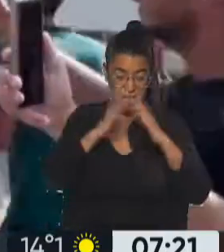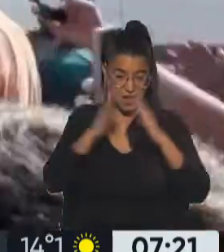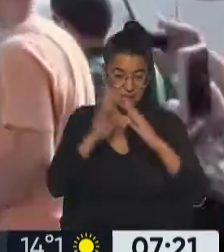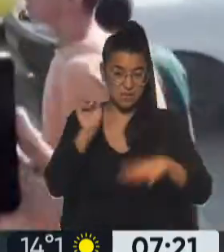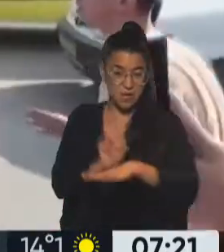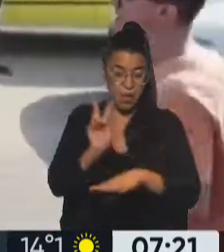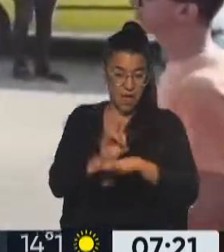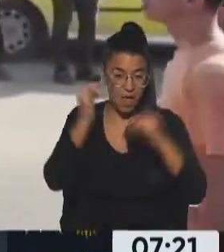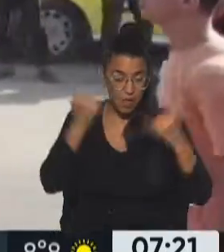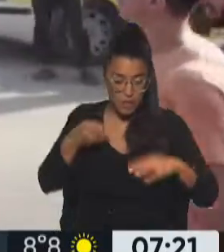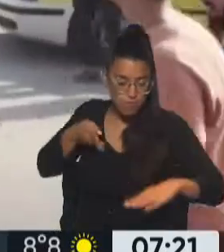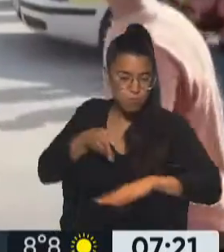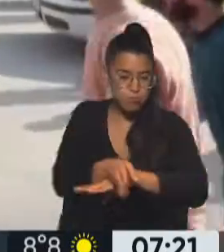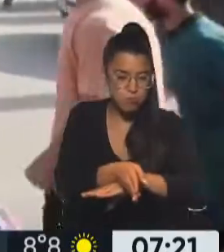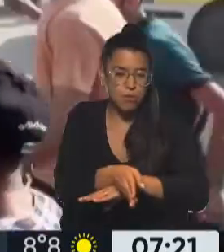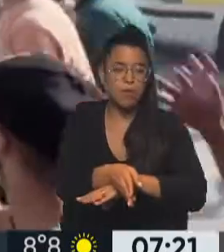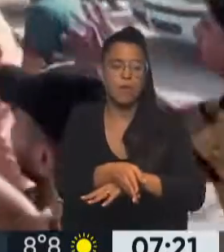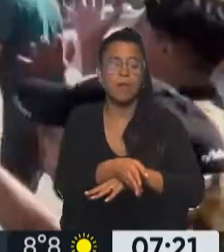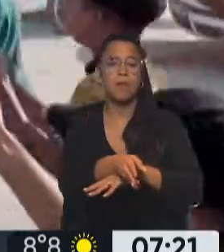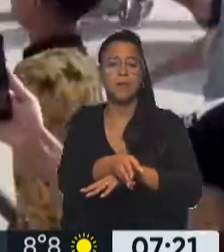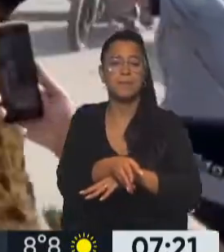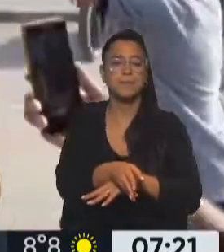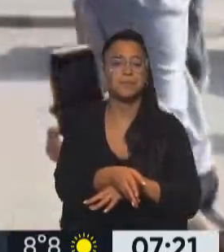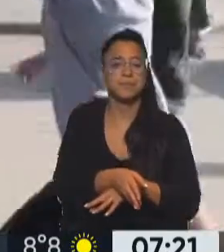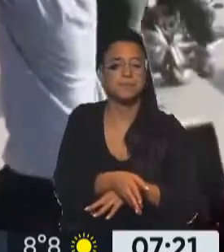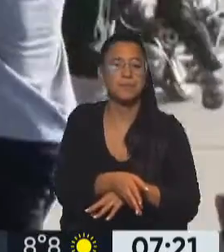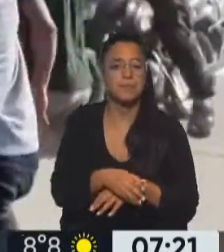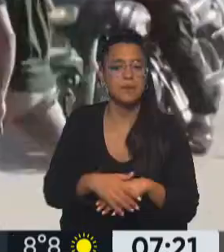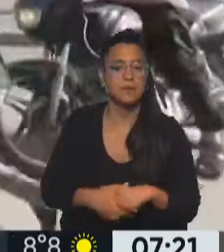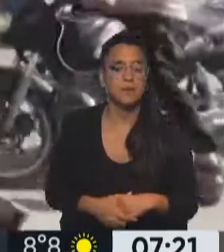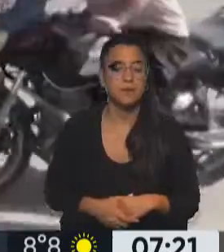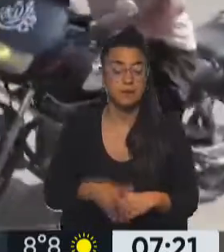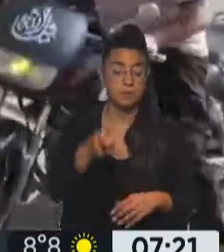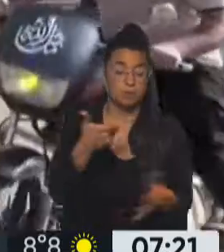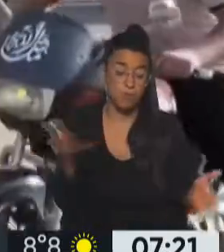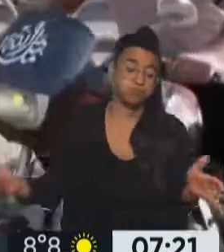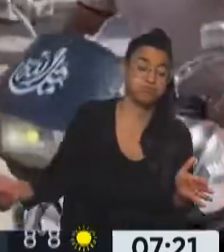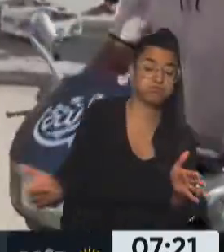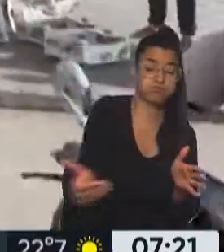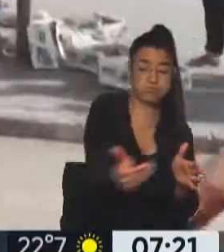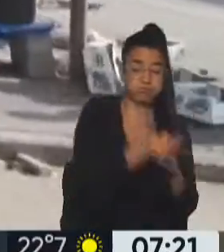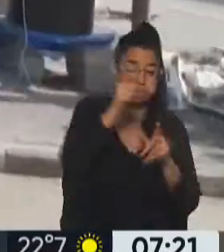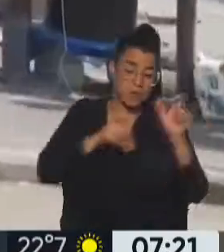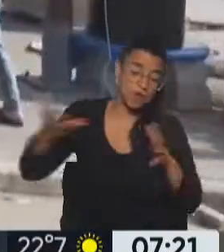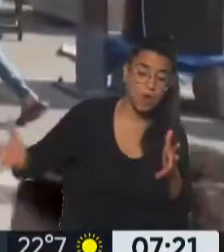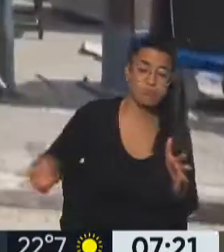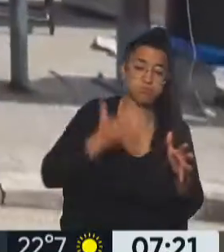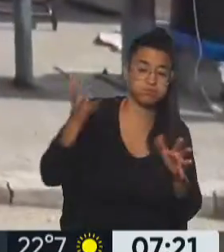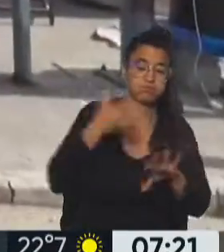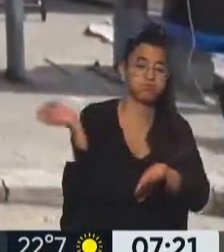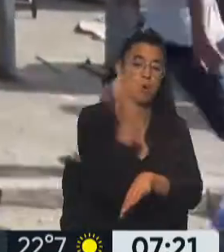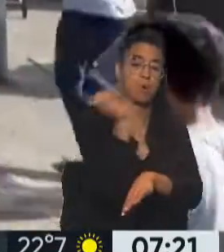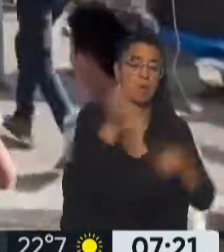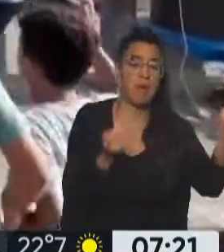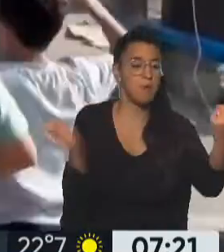esta región, no en el caso nuestro, y arreaban personas sobre